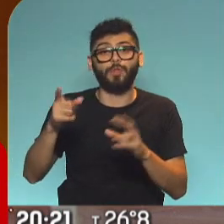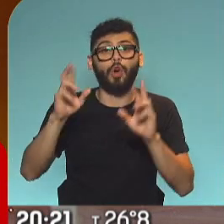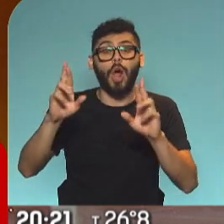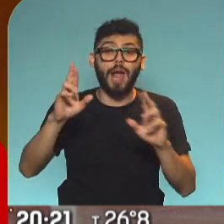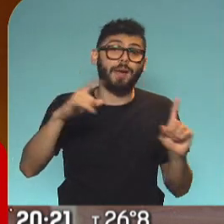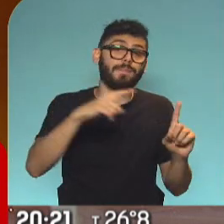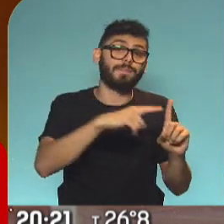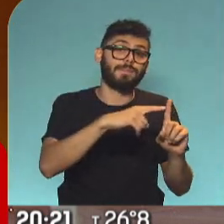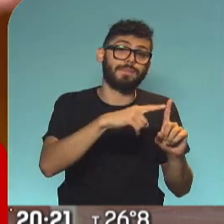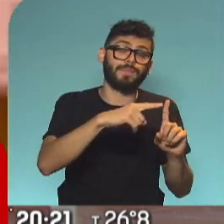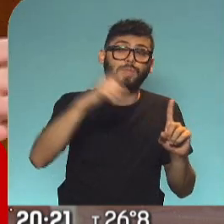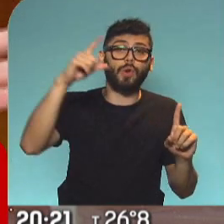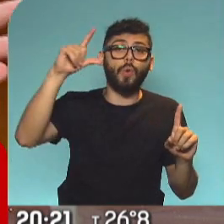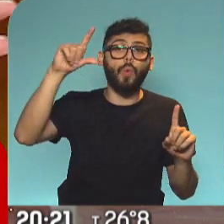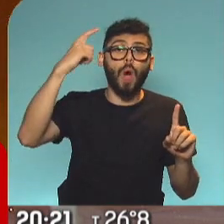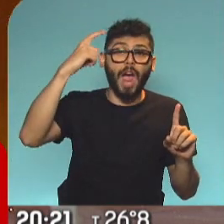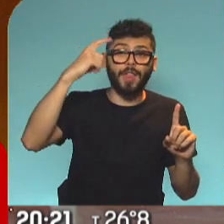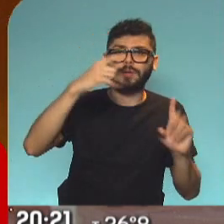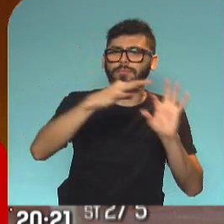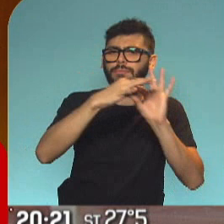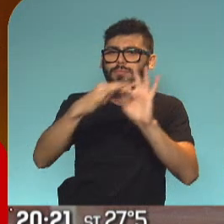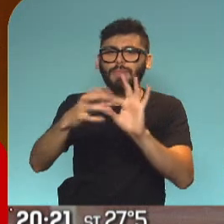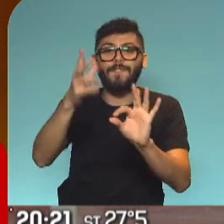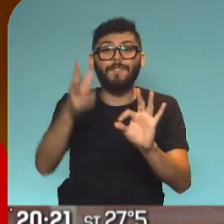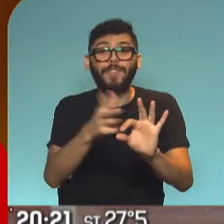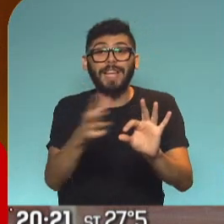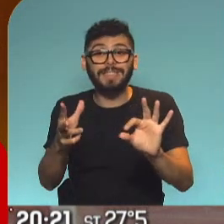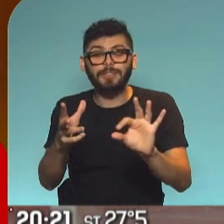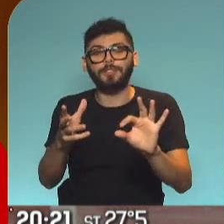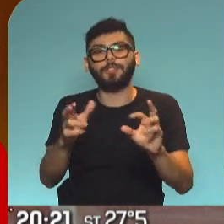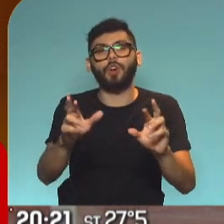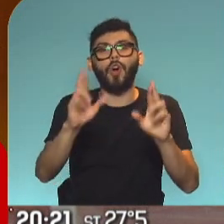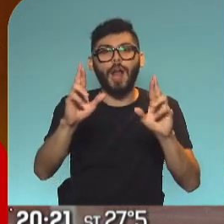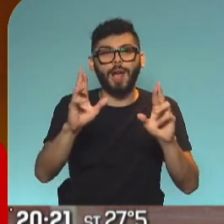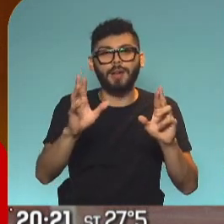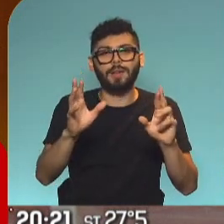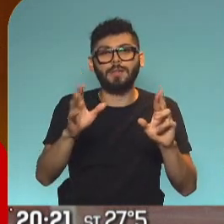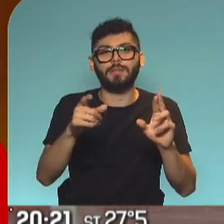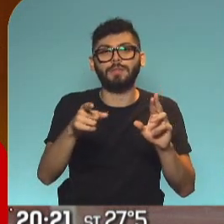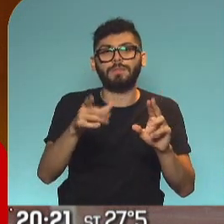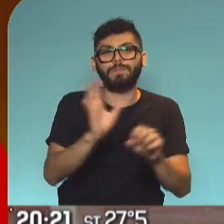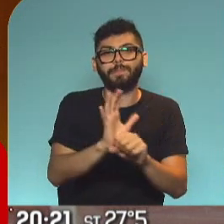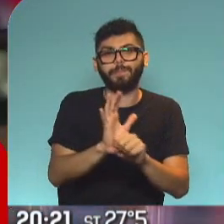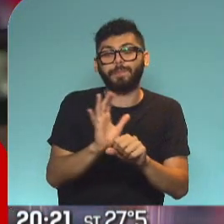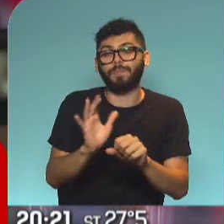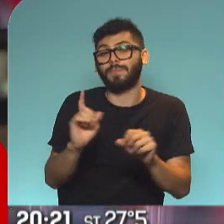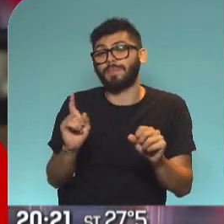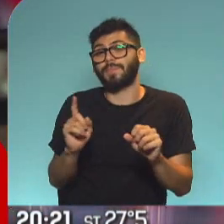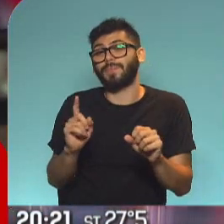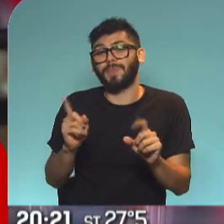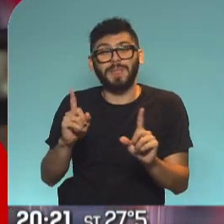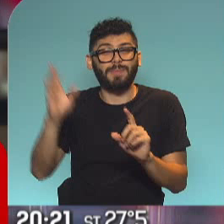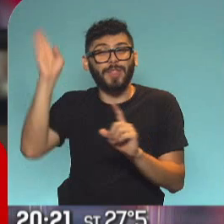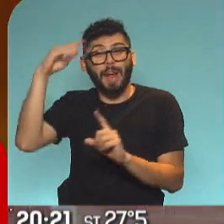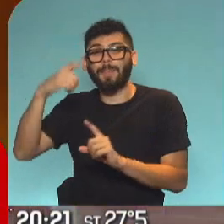de Biden, la alianza con Francisco, sea que los Bannon, los Stevie Bannon, que son